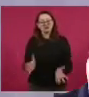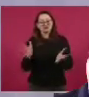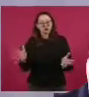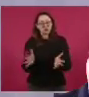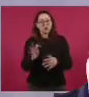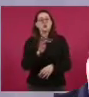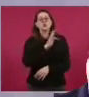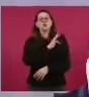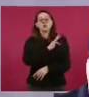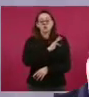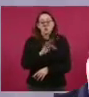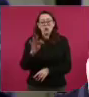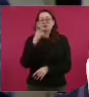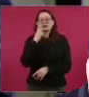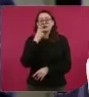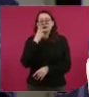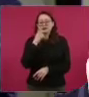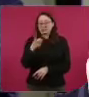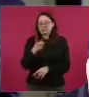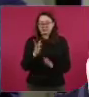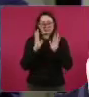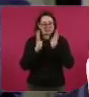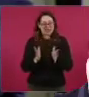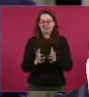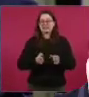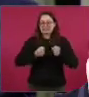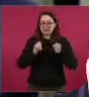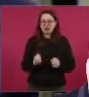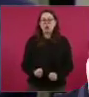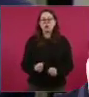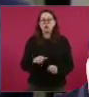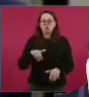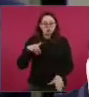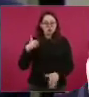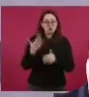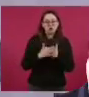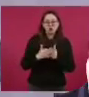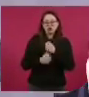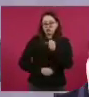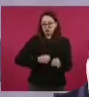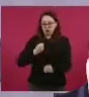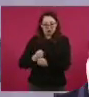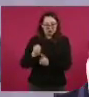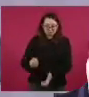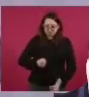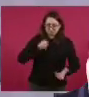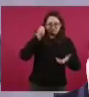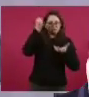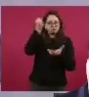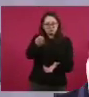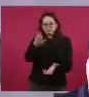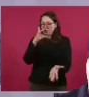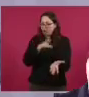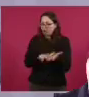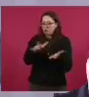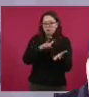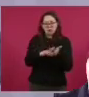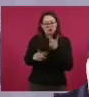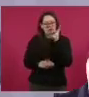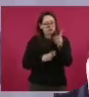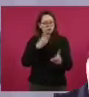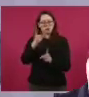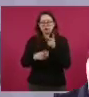que tenemos garantizado lo que se va a destinar el año próximo para seguir apoyando.